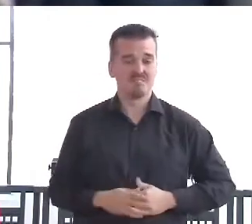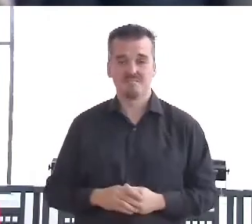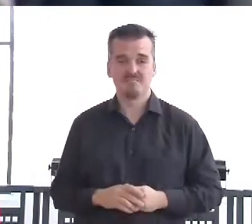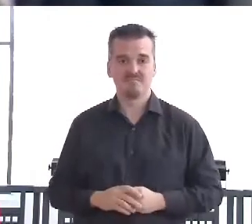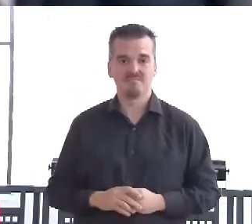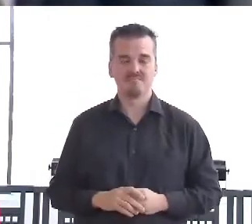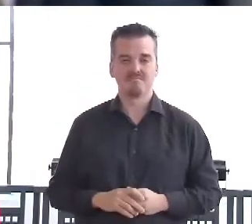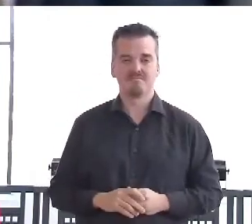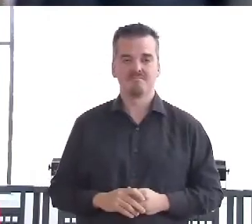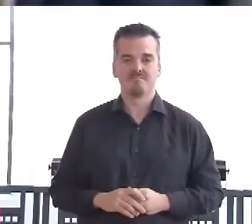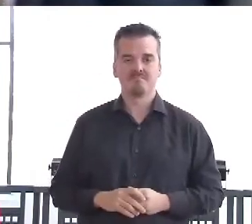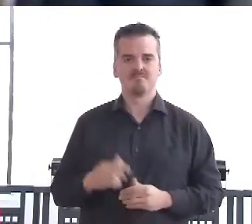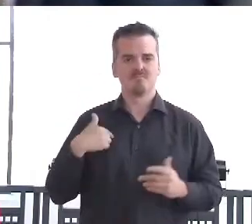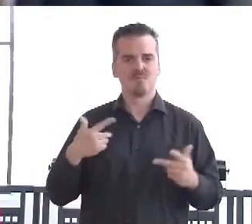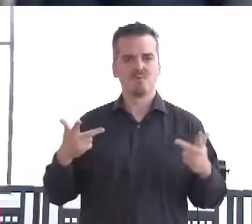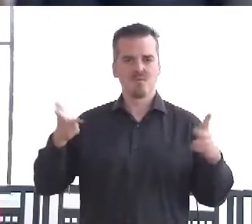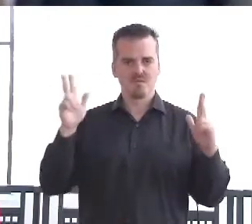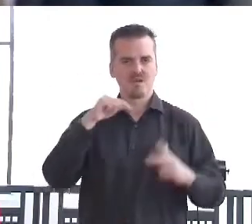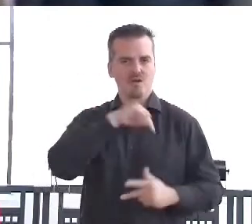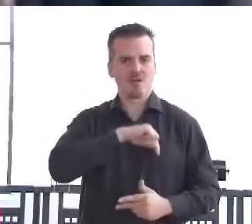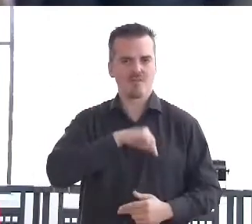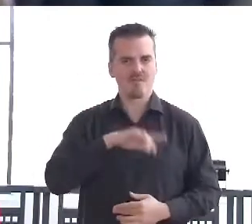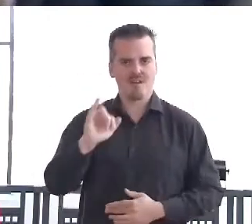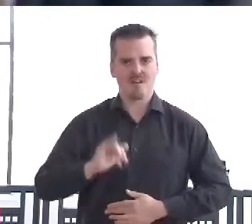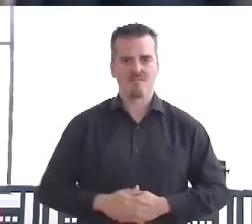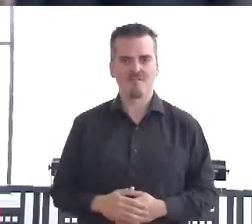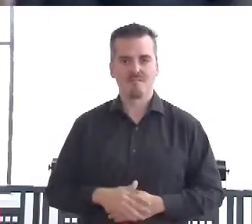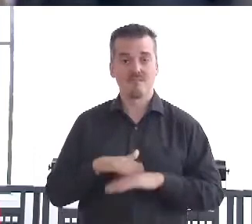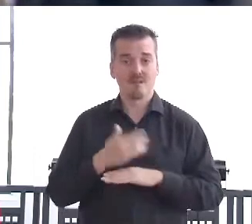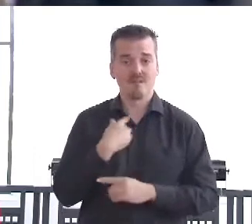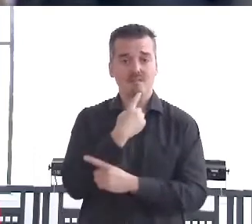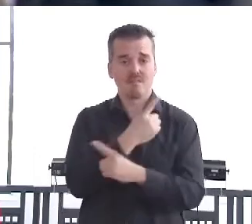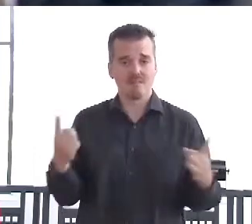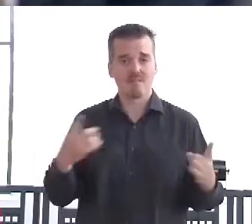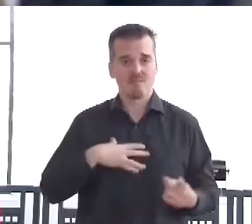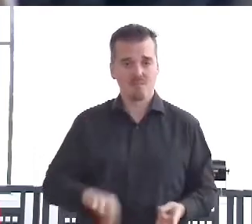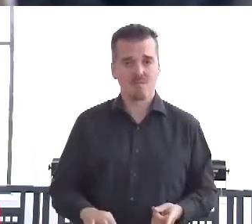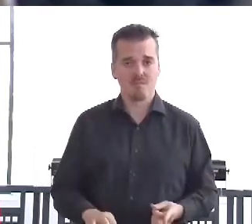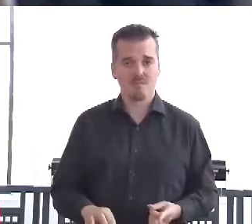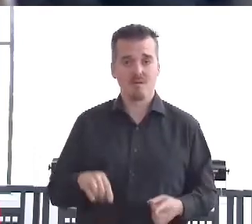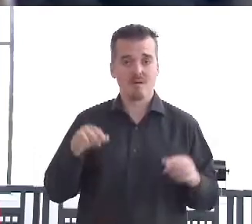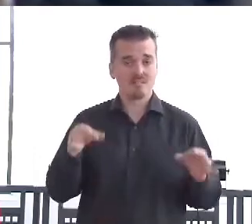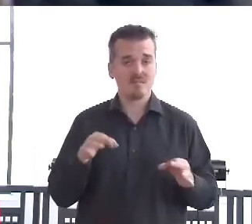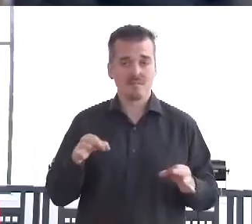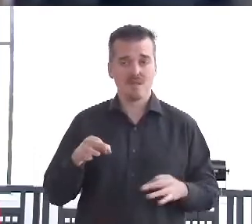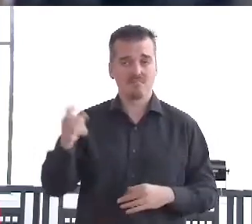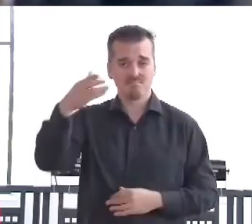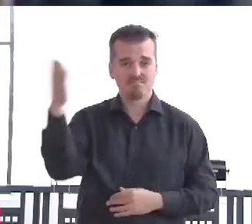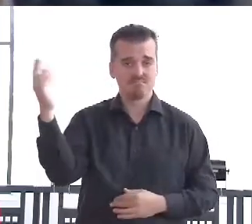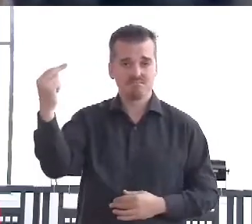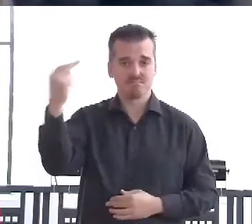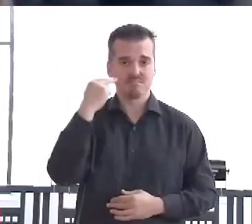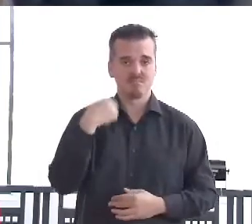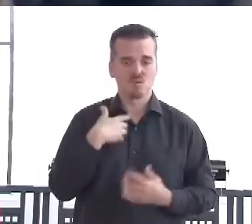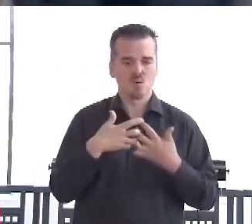Pero ejerzo la libertad de conciencia para poder decir que a mí me verán siempre en una lucha contra